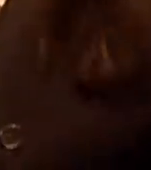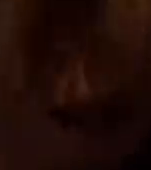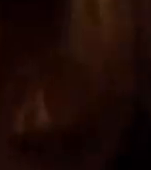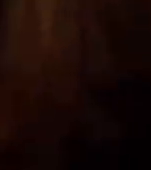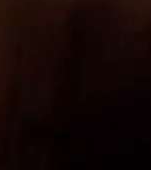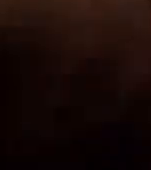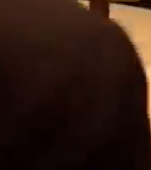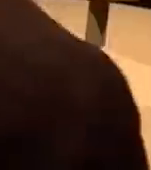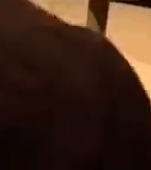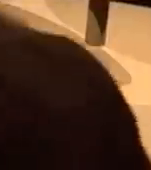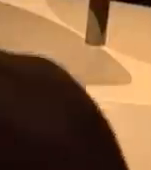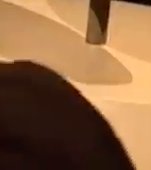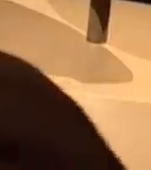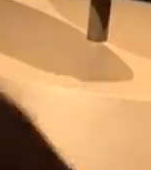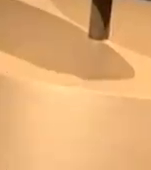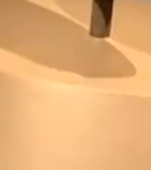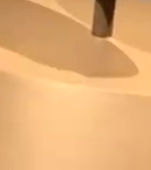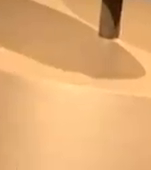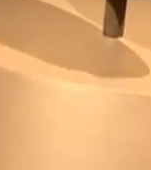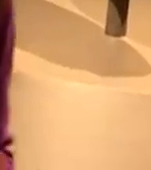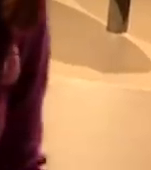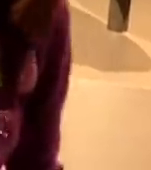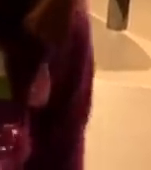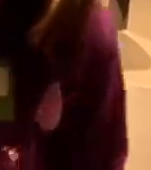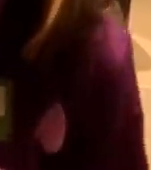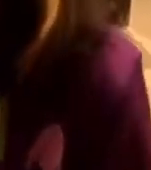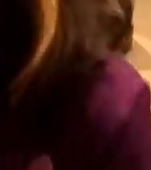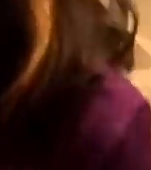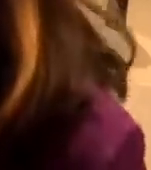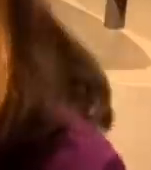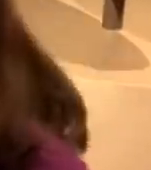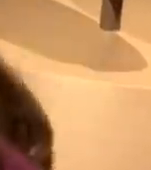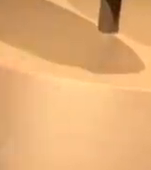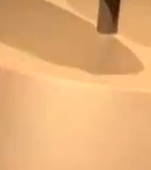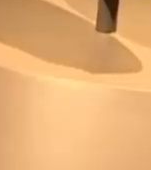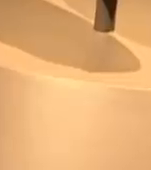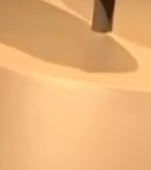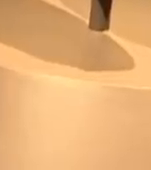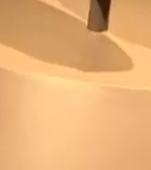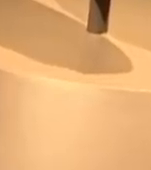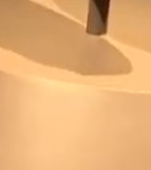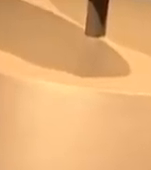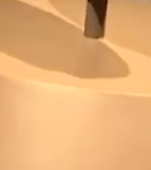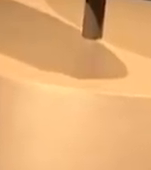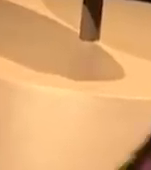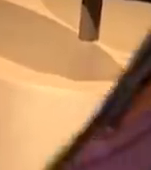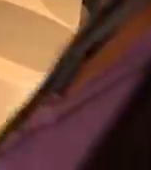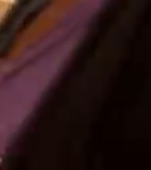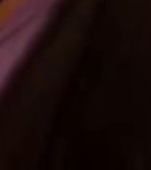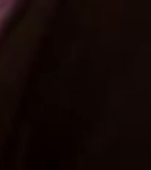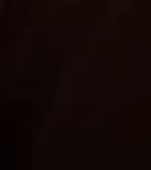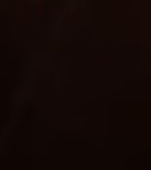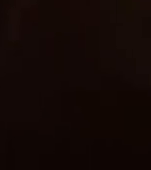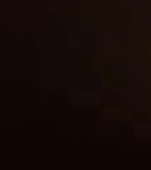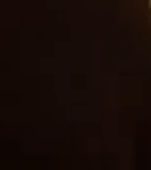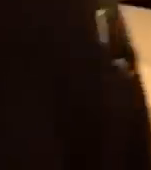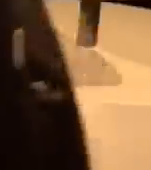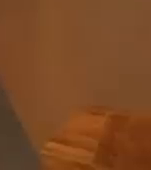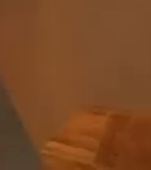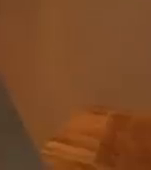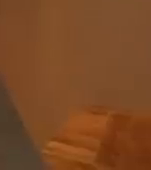y segundo imperio, las de la República, las de la Revolución Mexicana, así como la nutrida amonedación